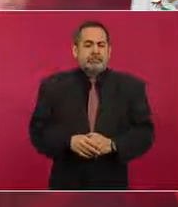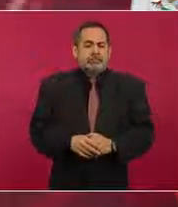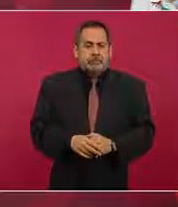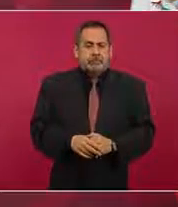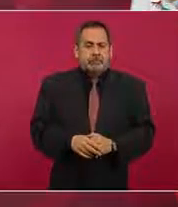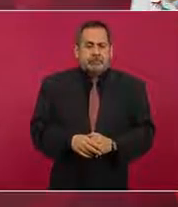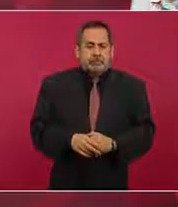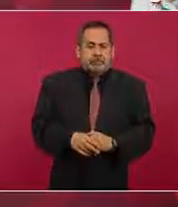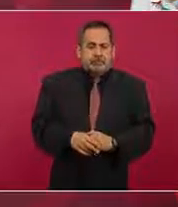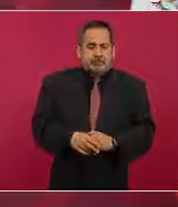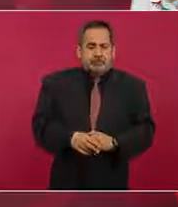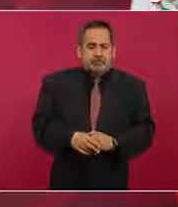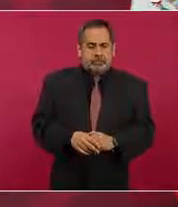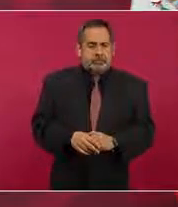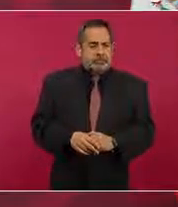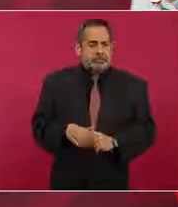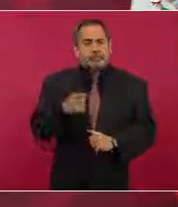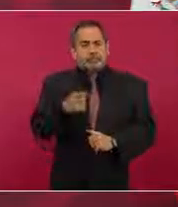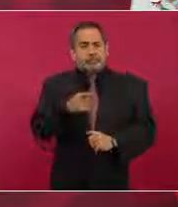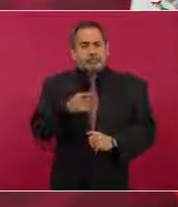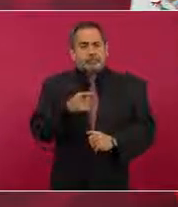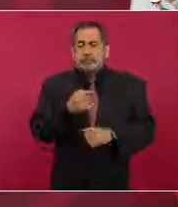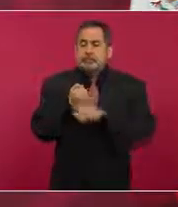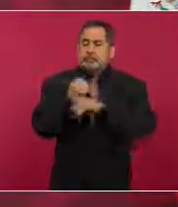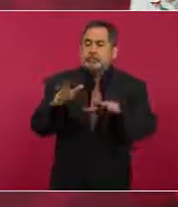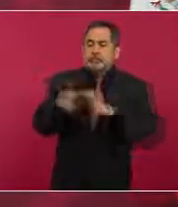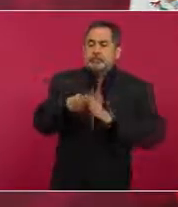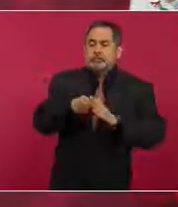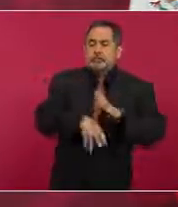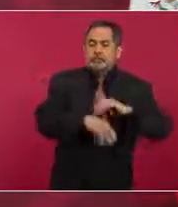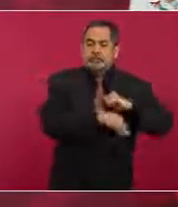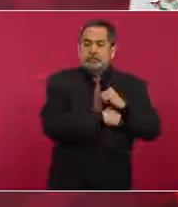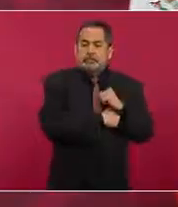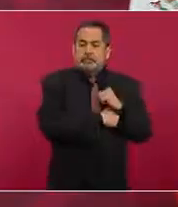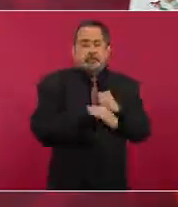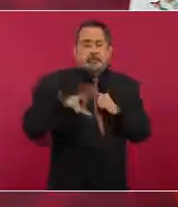y reservan información.